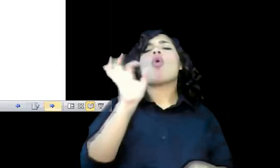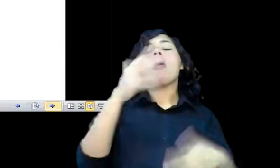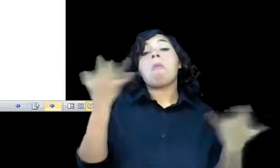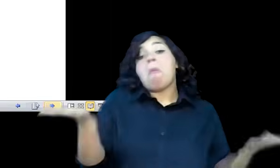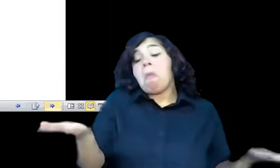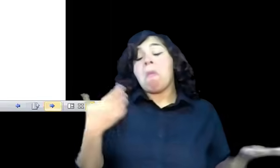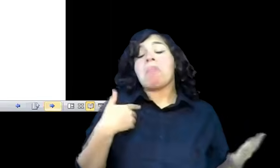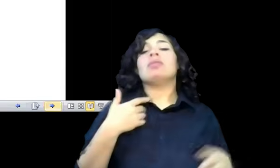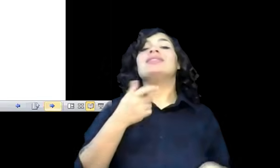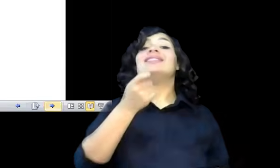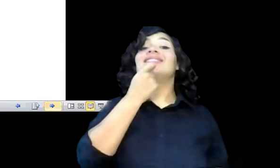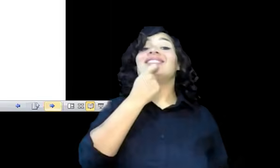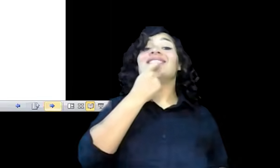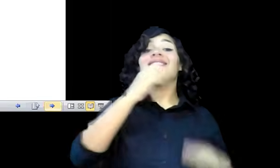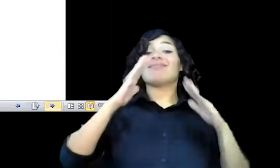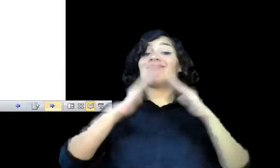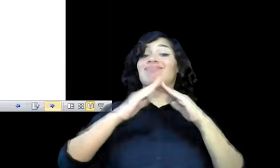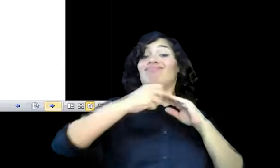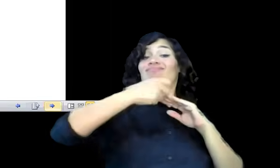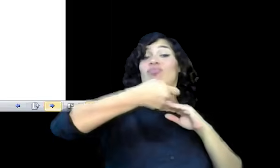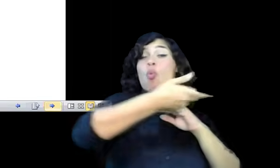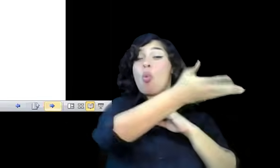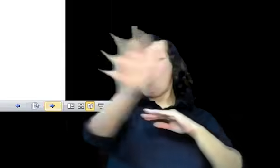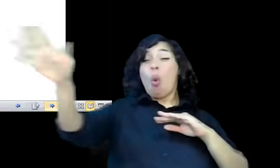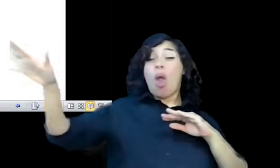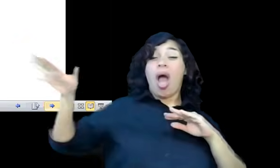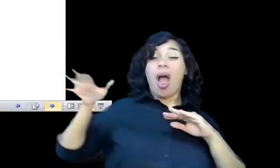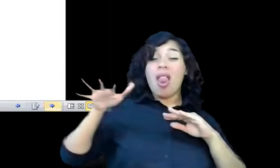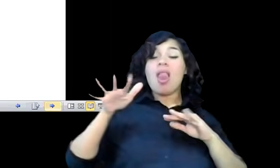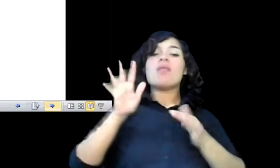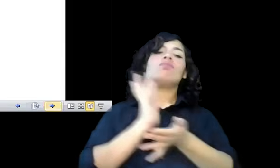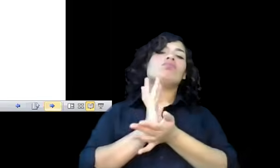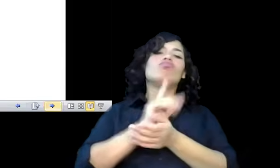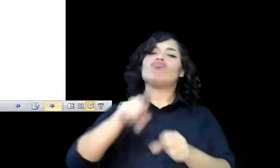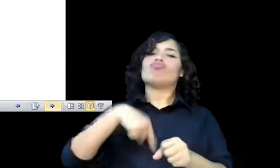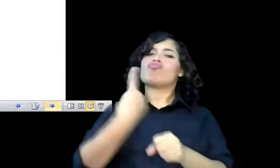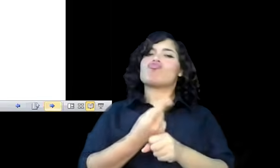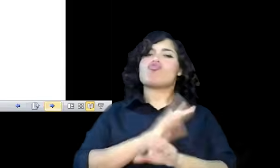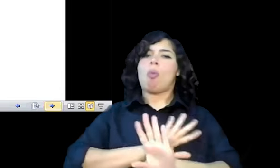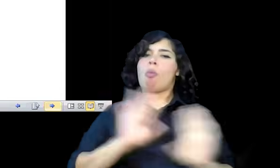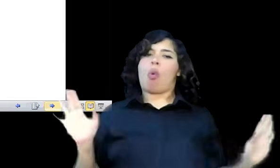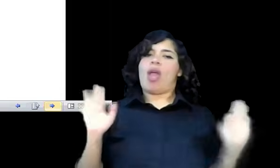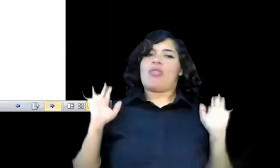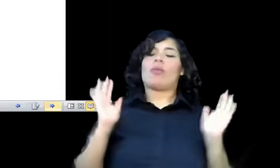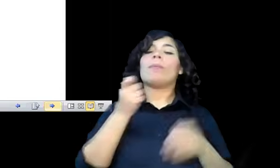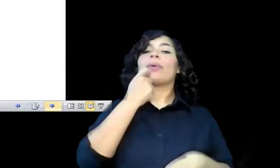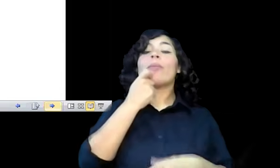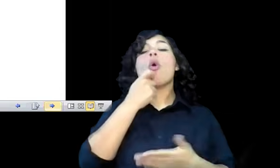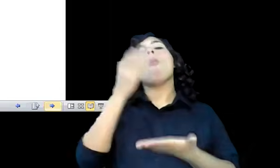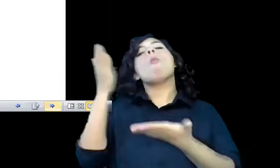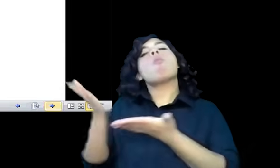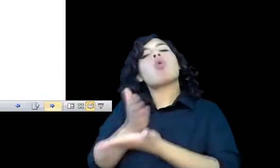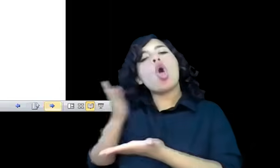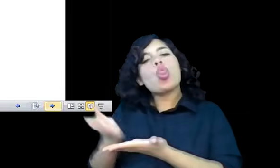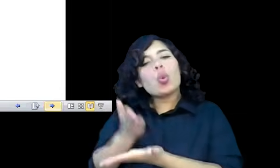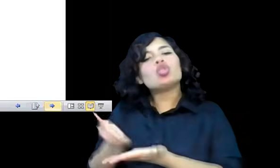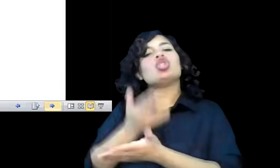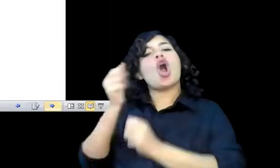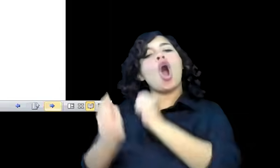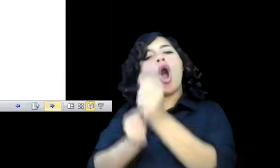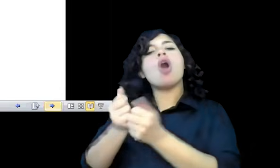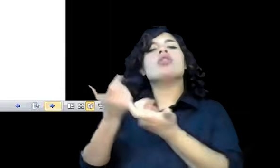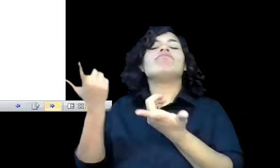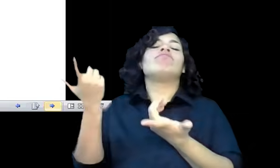inmueble rural, yo no puedo exigir para eximirlo que tenga una afectación específica, una afectación de producción, siempre y